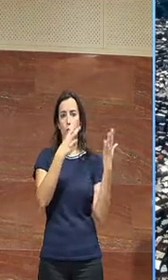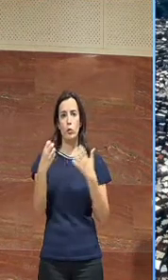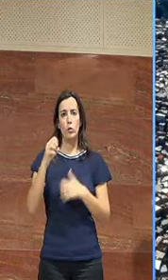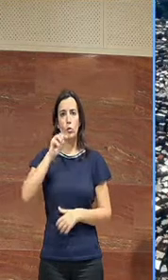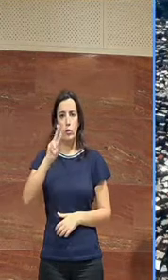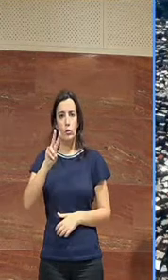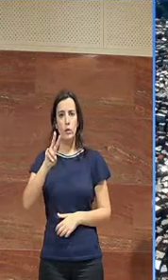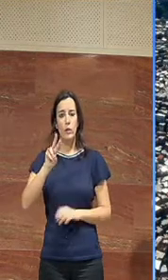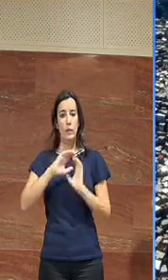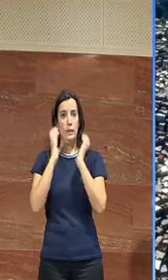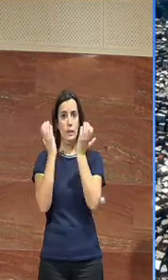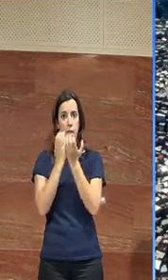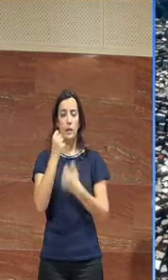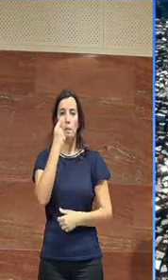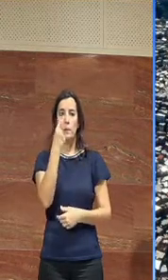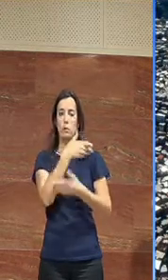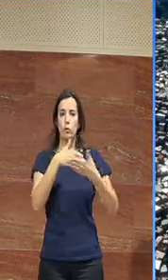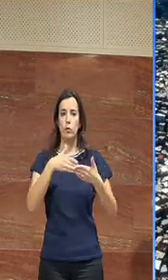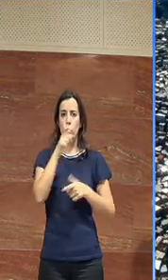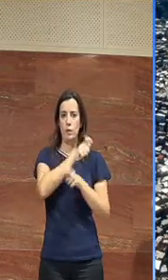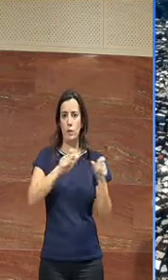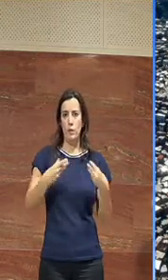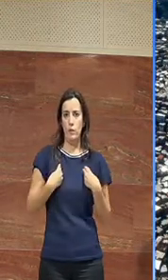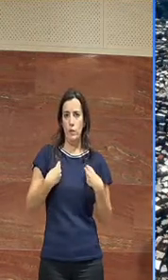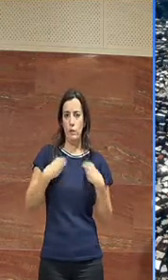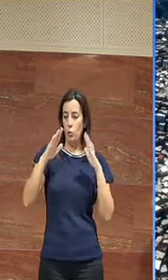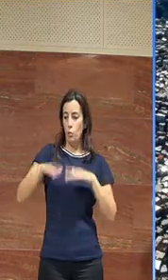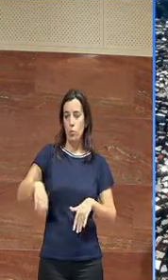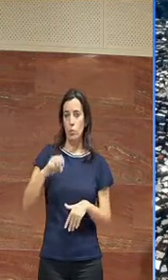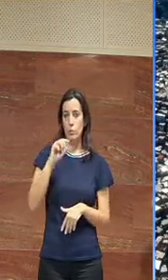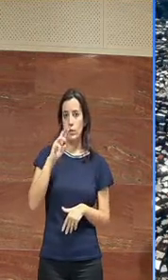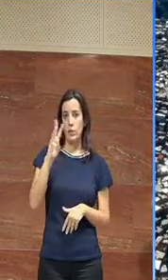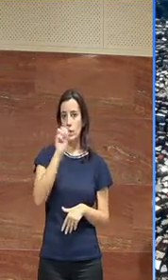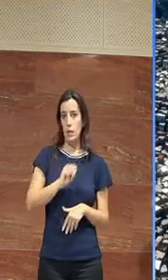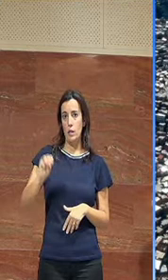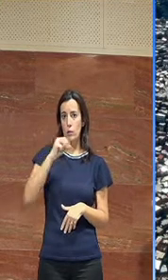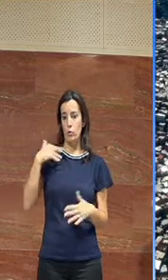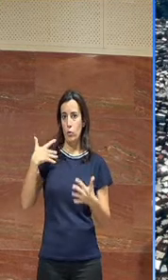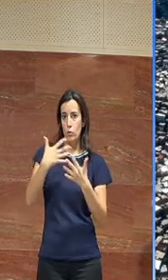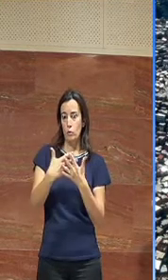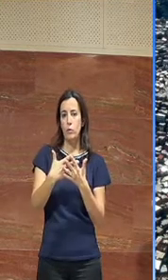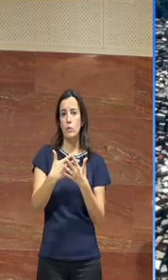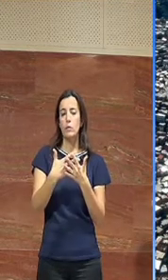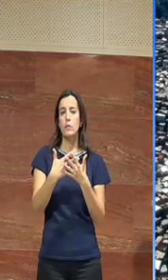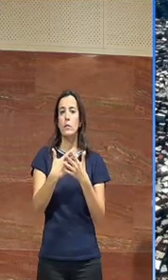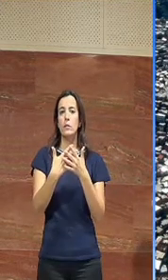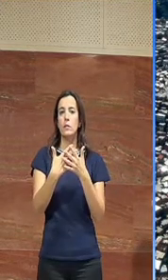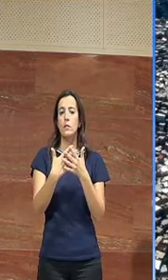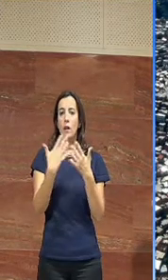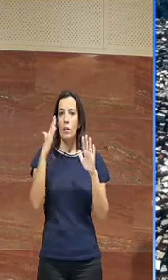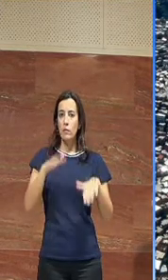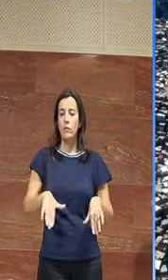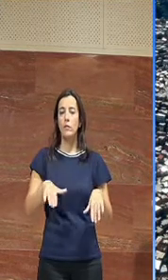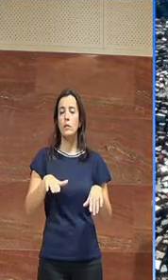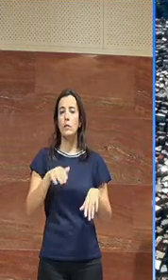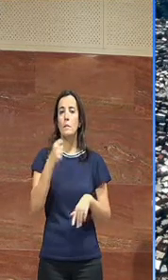1.000 millones de habitantes y que en los últimos 13 años se ha creado una población de 1.000